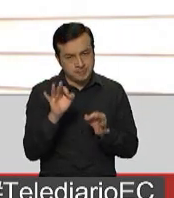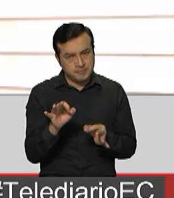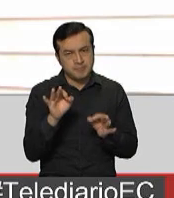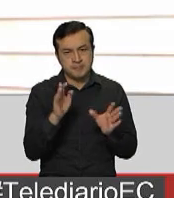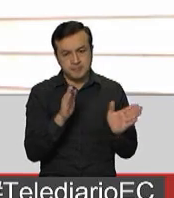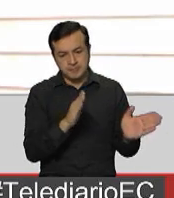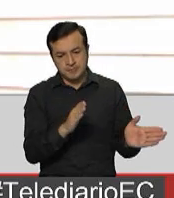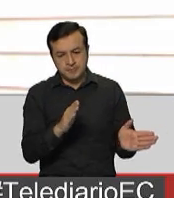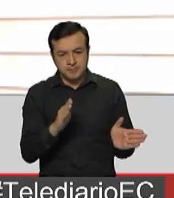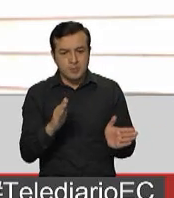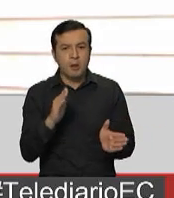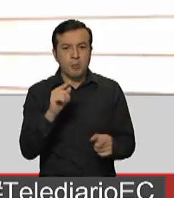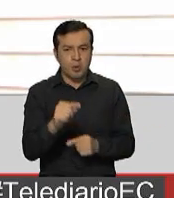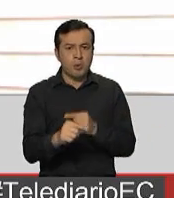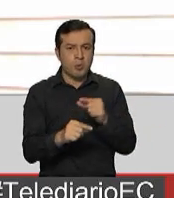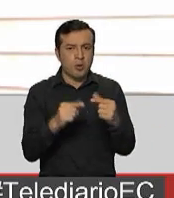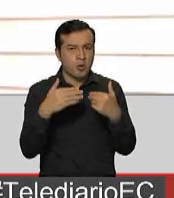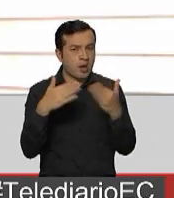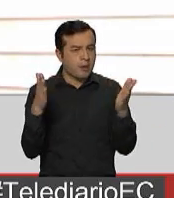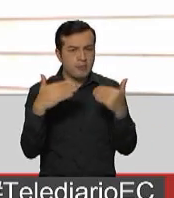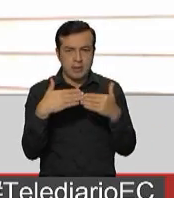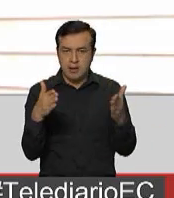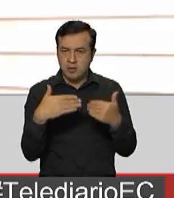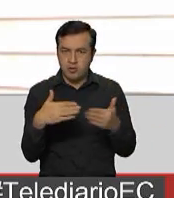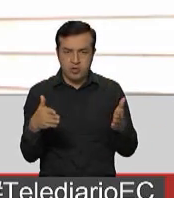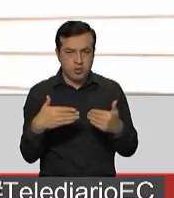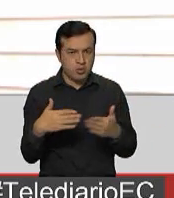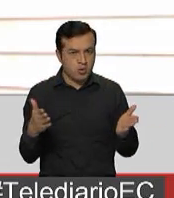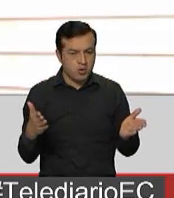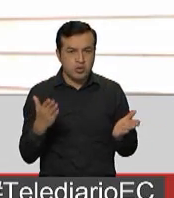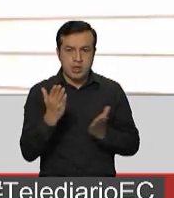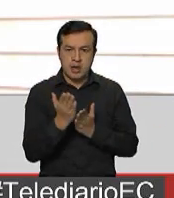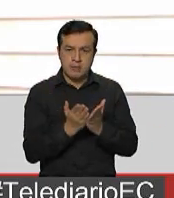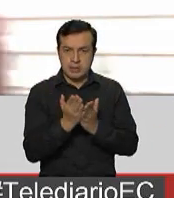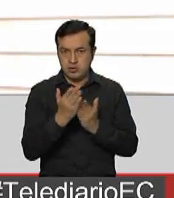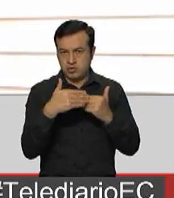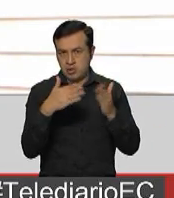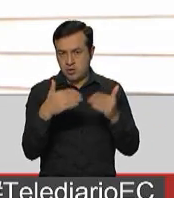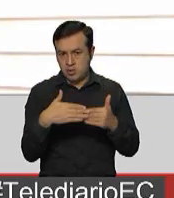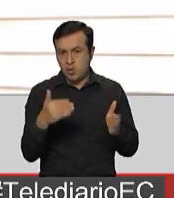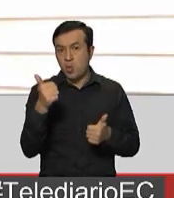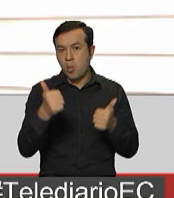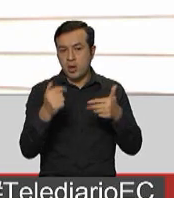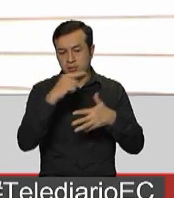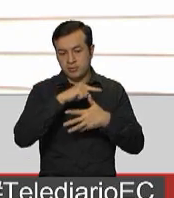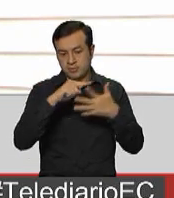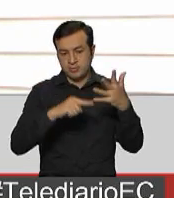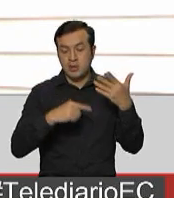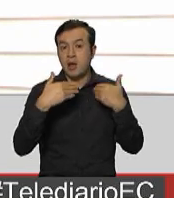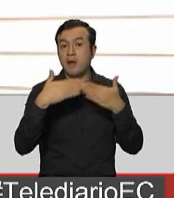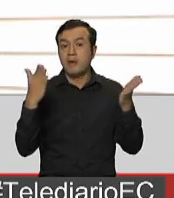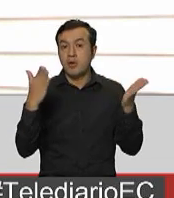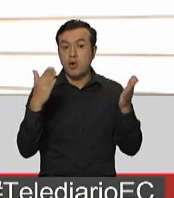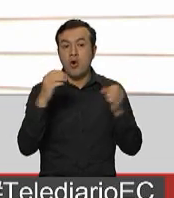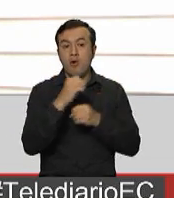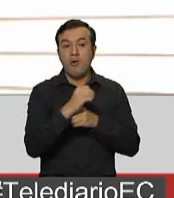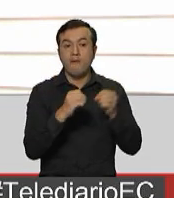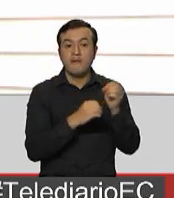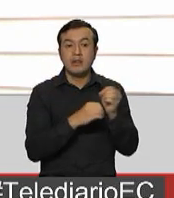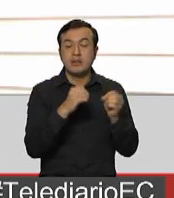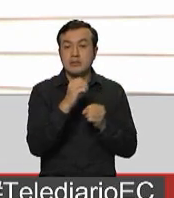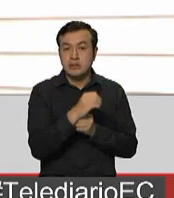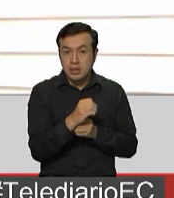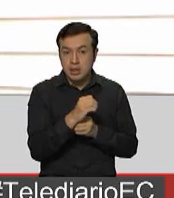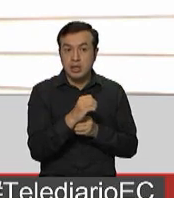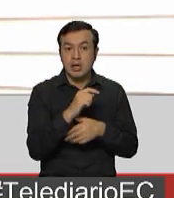venido abriendo paulatinamente servicios y ponemos a conocimiento de la ciudadanía cuáles son los servicios que están habilitados en rojo, cuáles son los servicios que